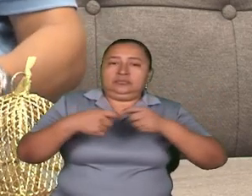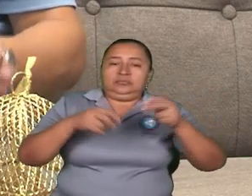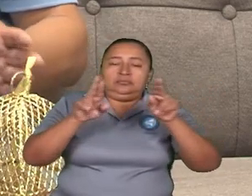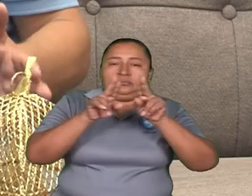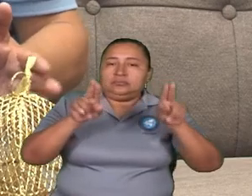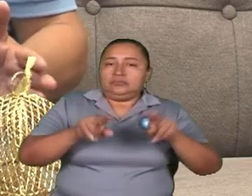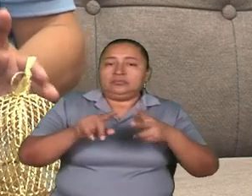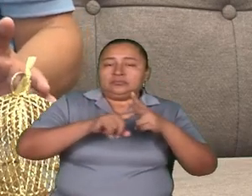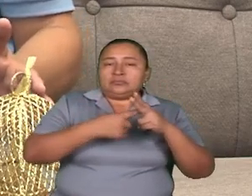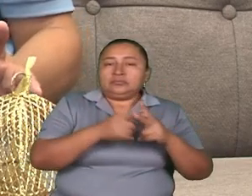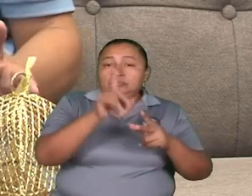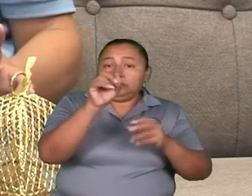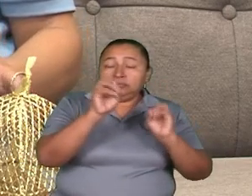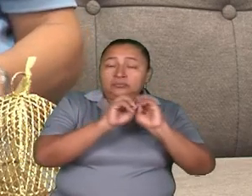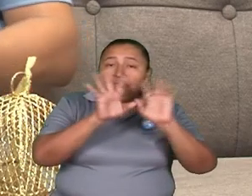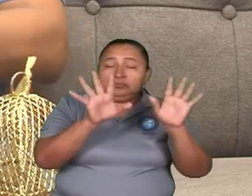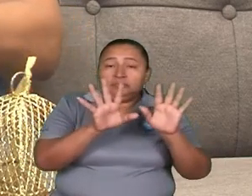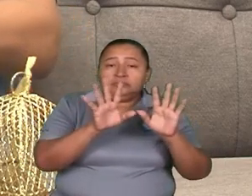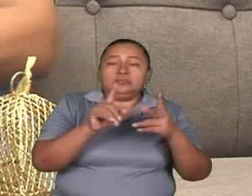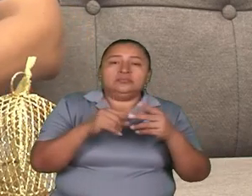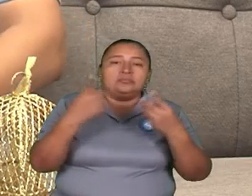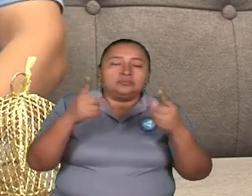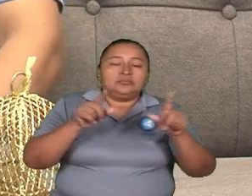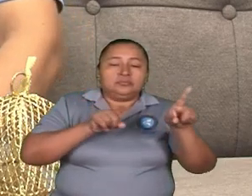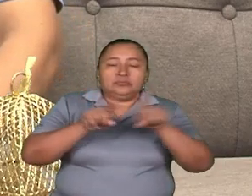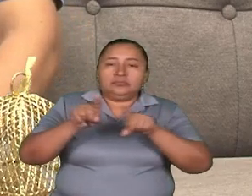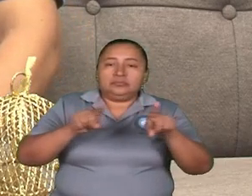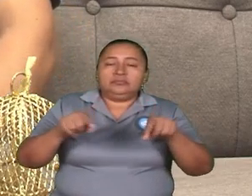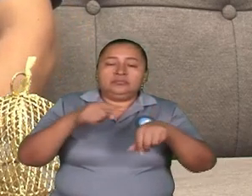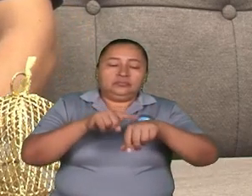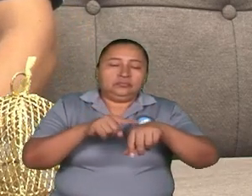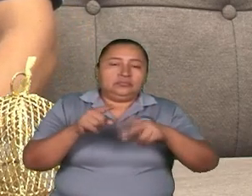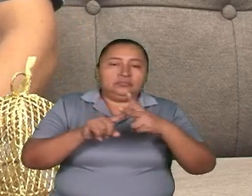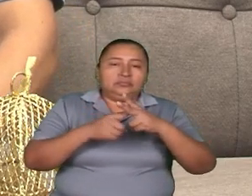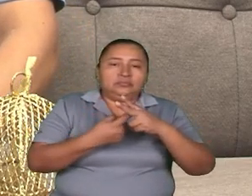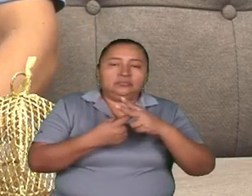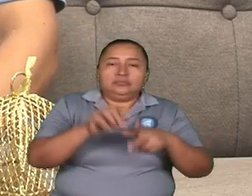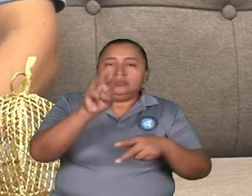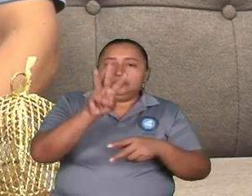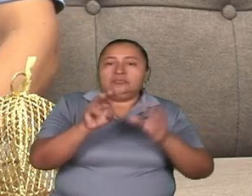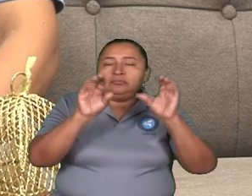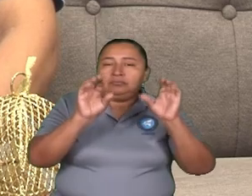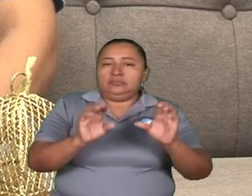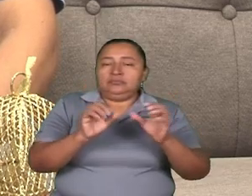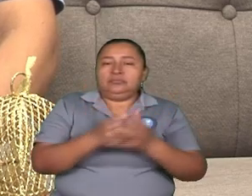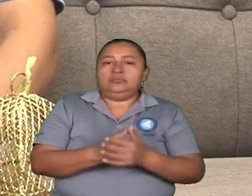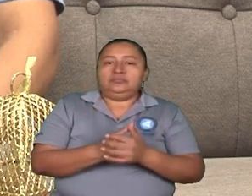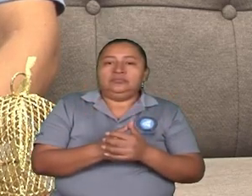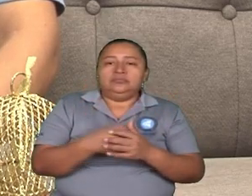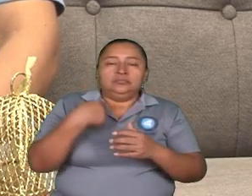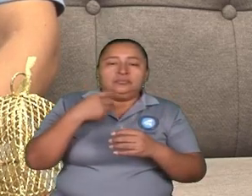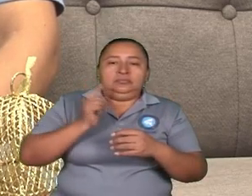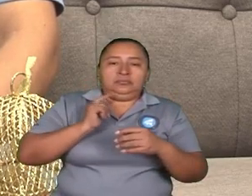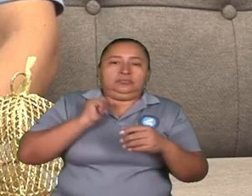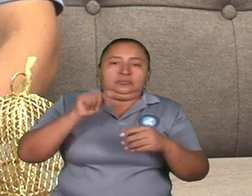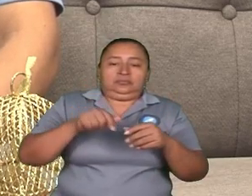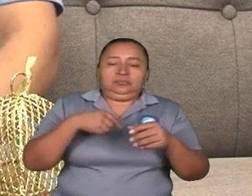concluyendo este programa. Sé que hay muchos temas todavía ahí que podríamos continuar abordando porque entiendo que el Instituto Nicaragüense de